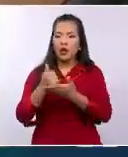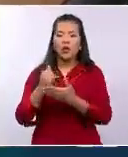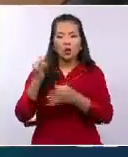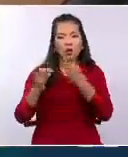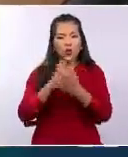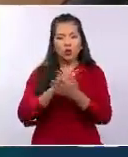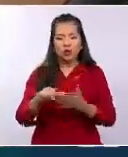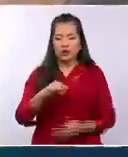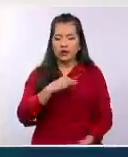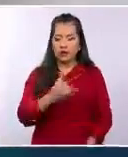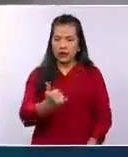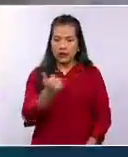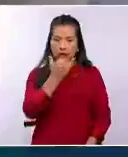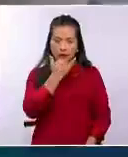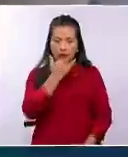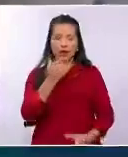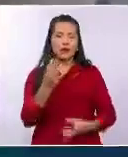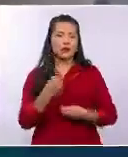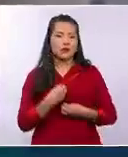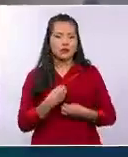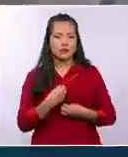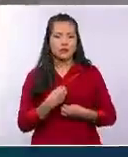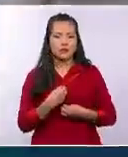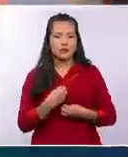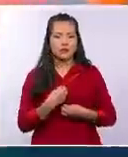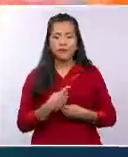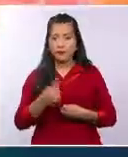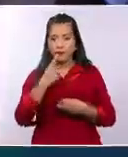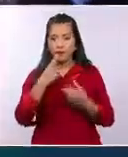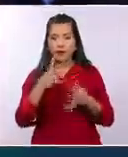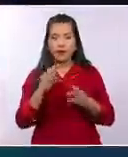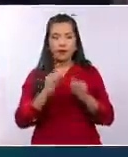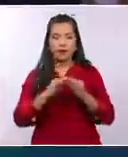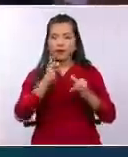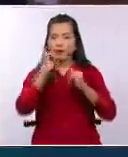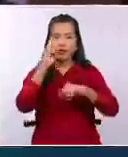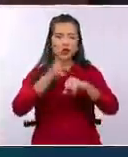la falta que han cometido. Kevin Gerson Nava.